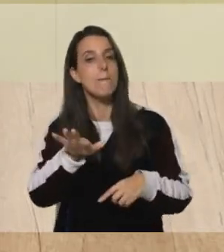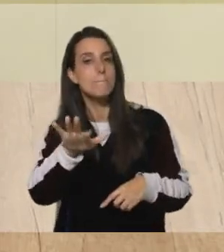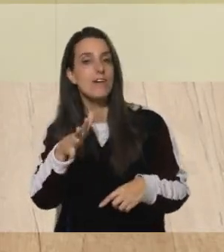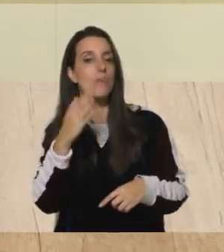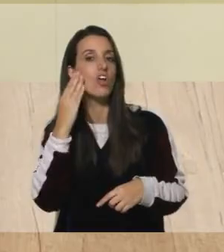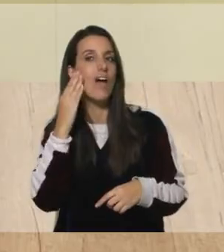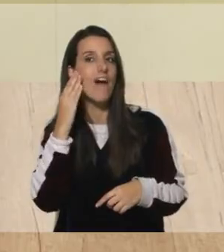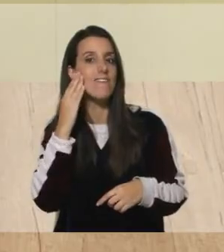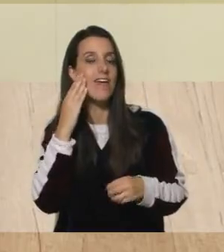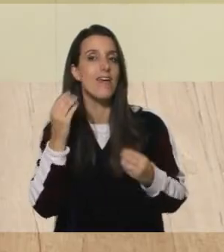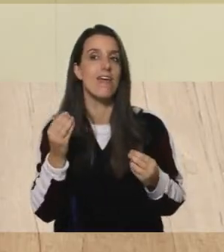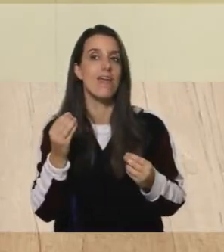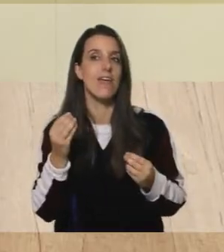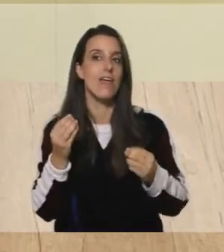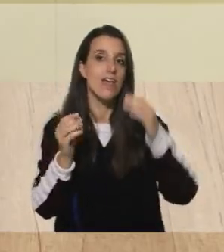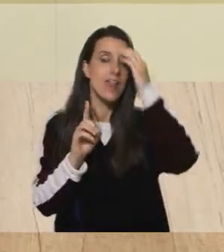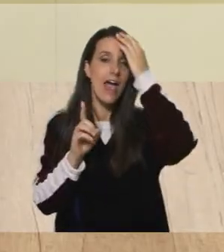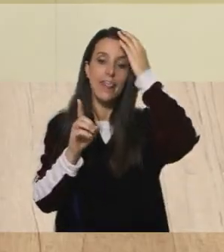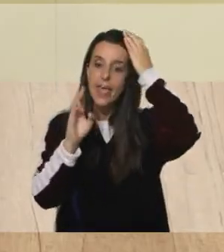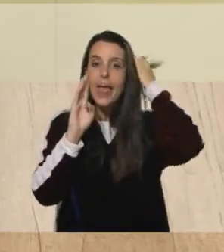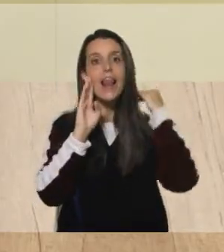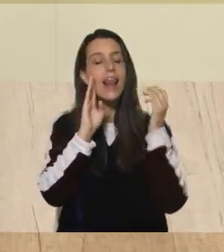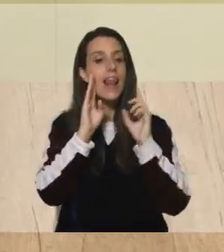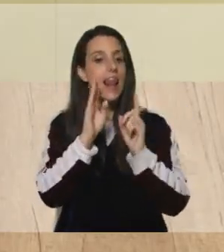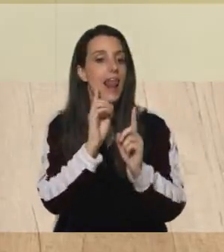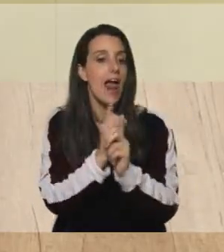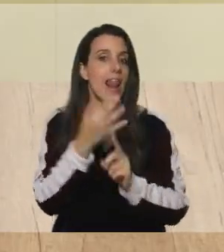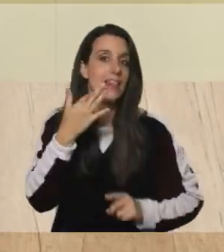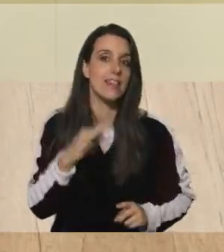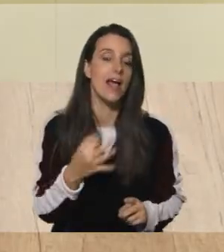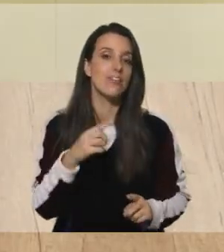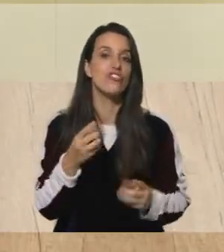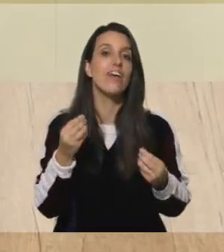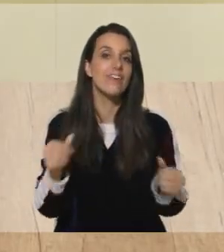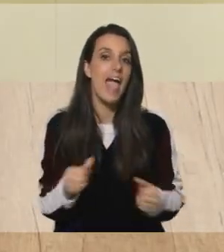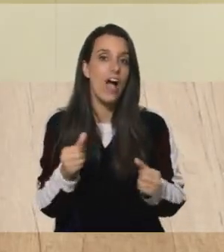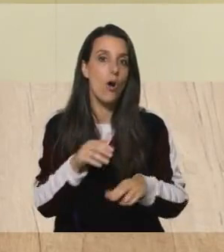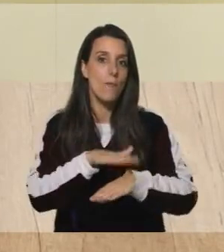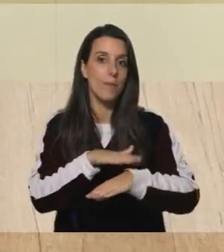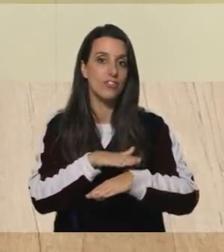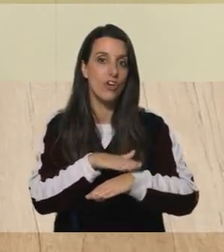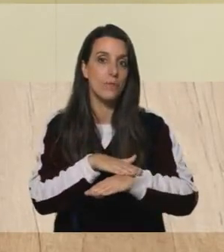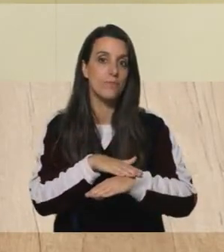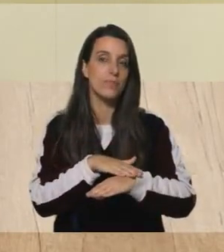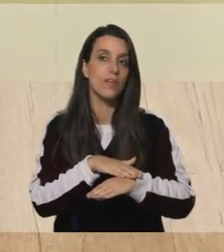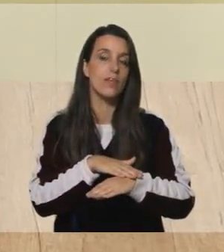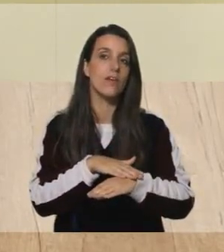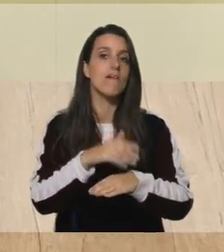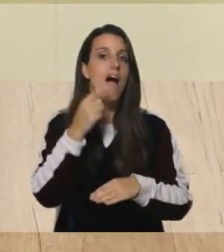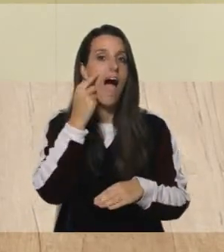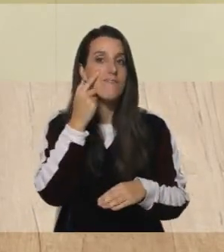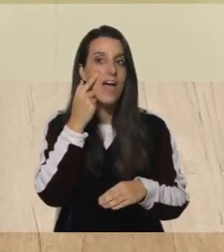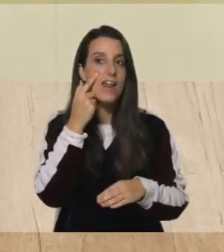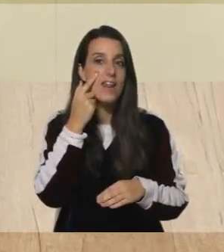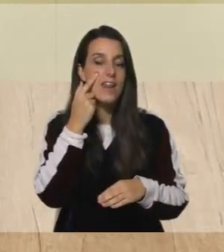menos o sea nadie abordó lo que podría ser la raíz lo que hago en esa instancia es tratar de